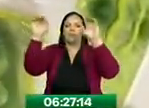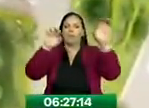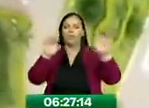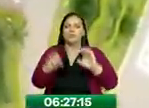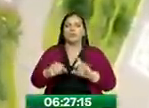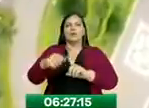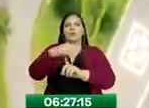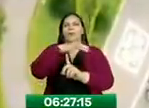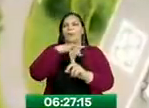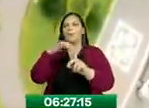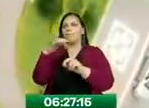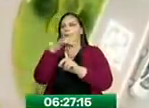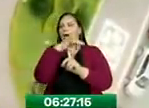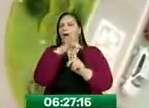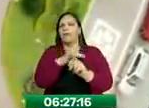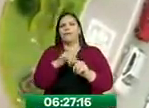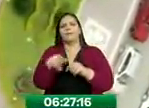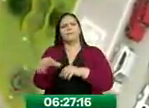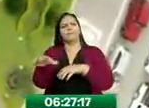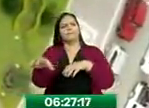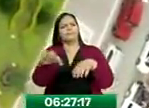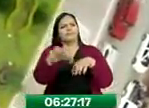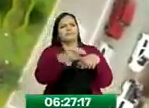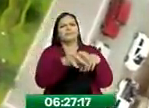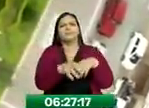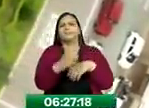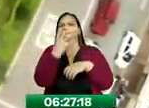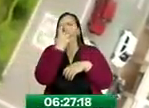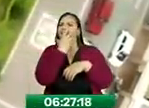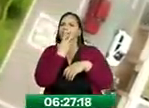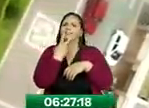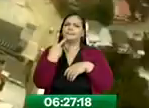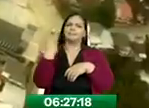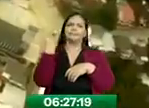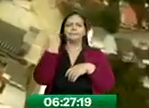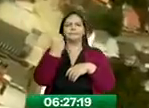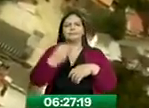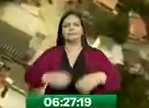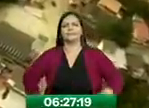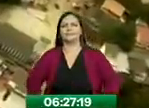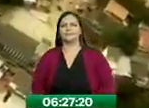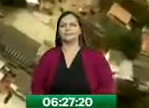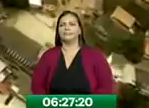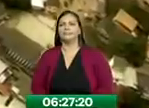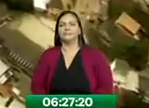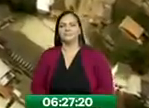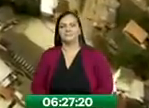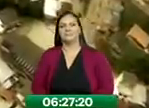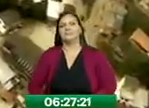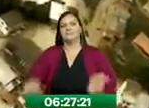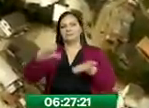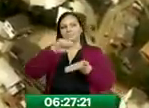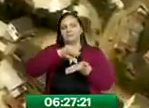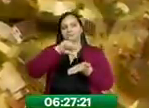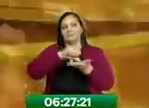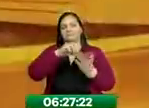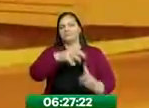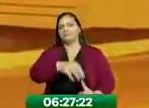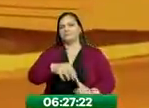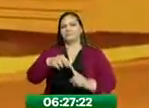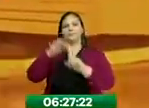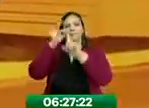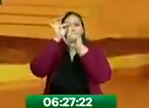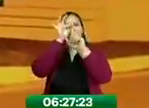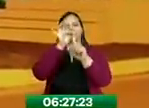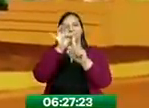urbano y arquitectura, conjuntamente con el entorno paisajístico. Todo ello hace de esta una ciudad única en el mundo,